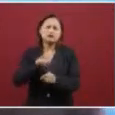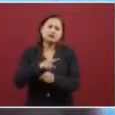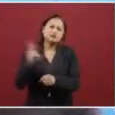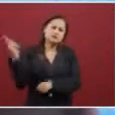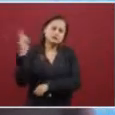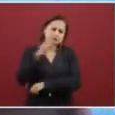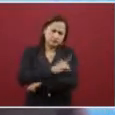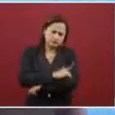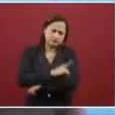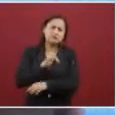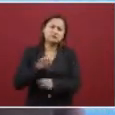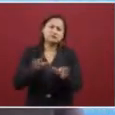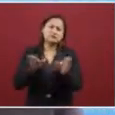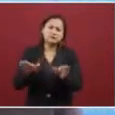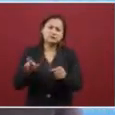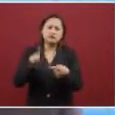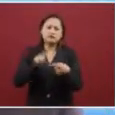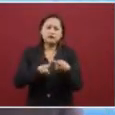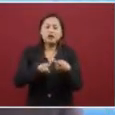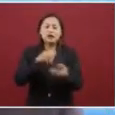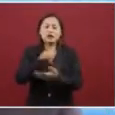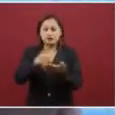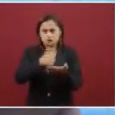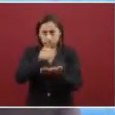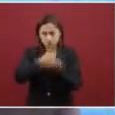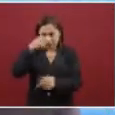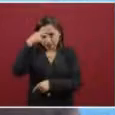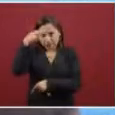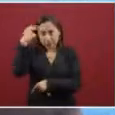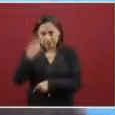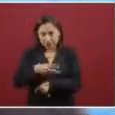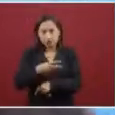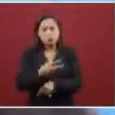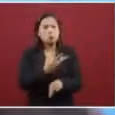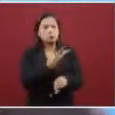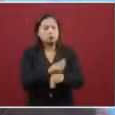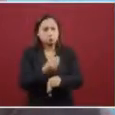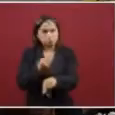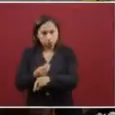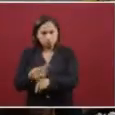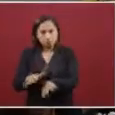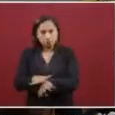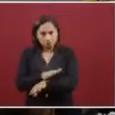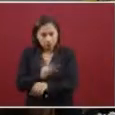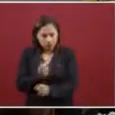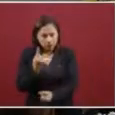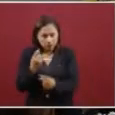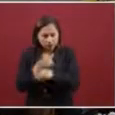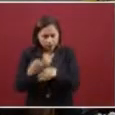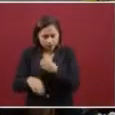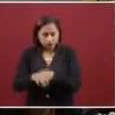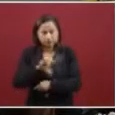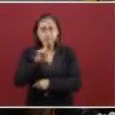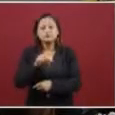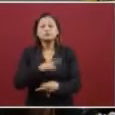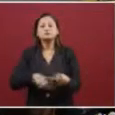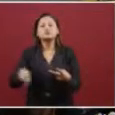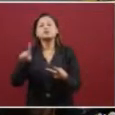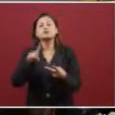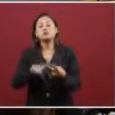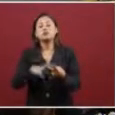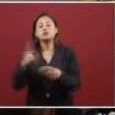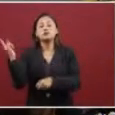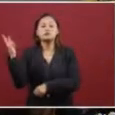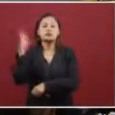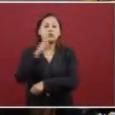el actual aeropuerto de la ciudad de mexico que tendrá modificaciones que veremos el aeropuerto internacional de